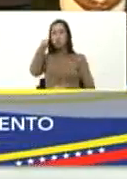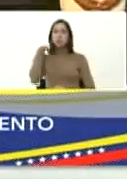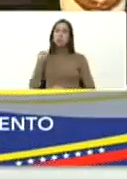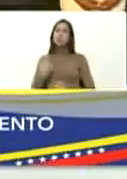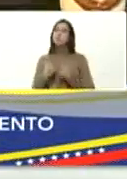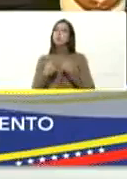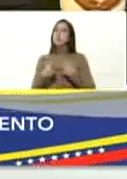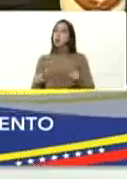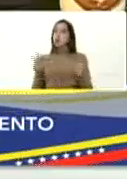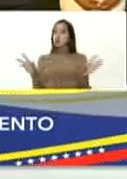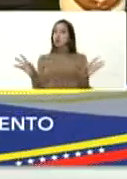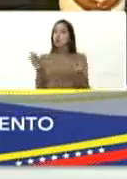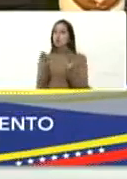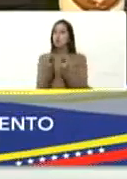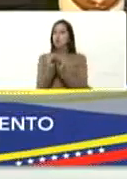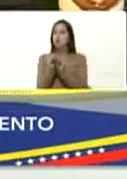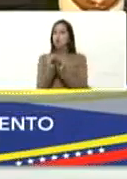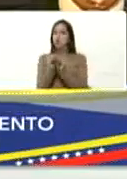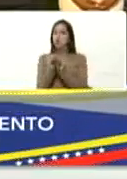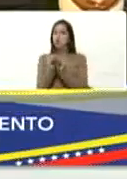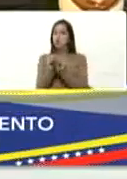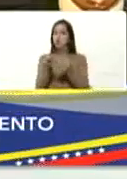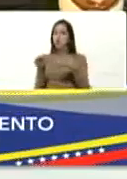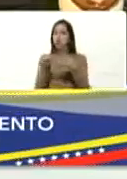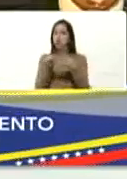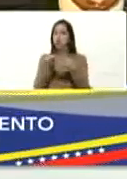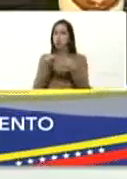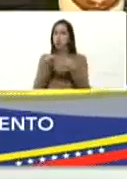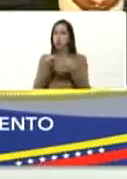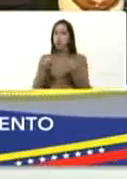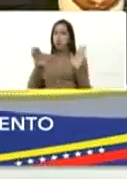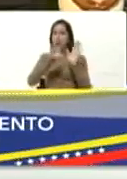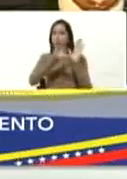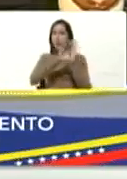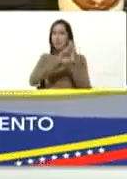pero voy a resumir en Marcos